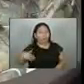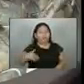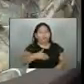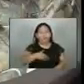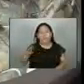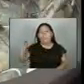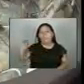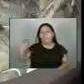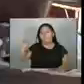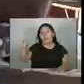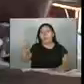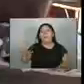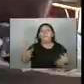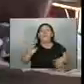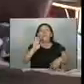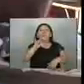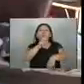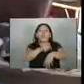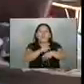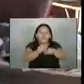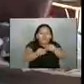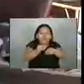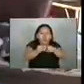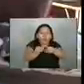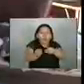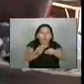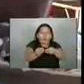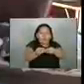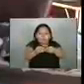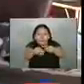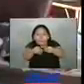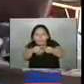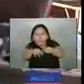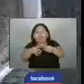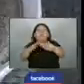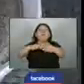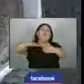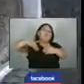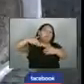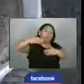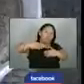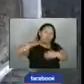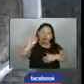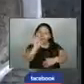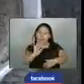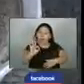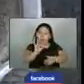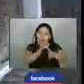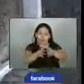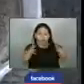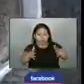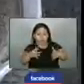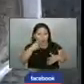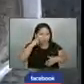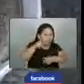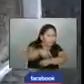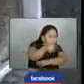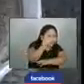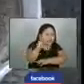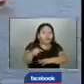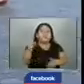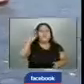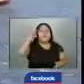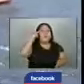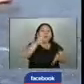busca proteger el ciclo reproductivo de la especie, lo que posteriormente permite mejores volúmenes de extracción. Con la